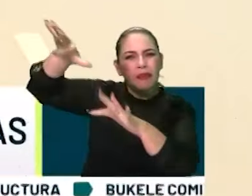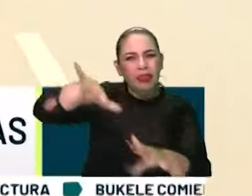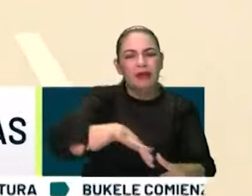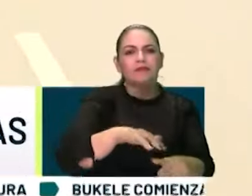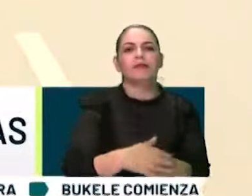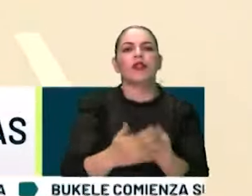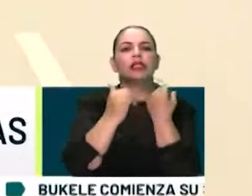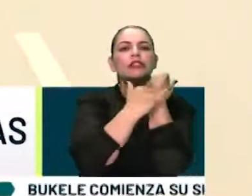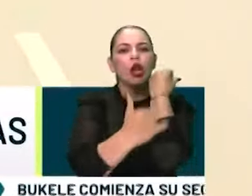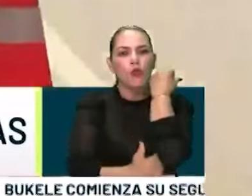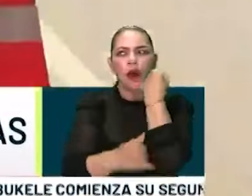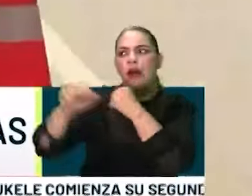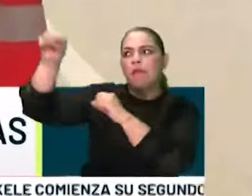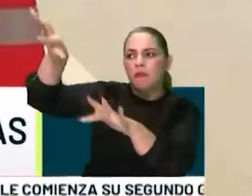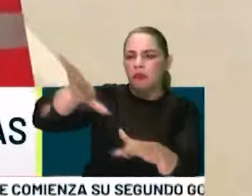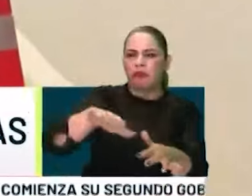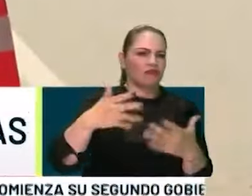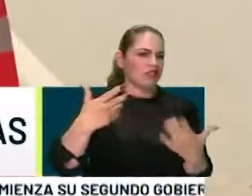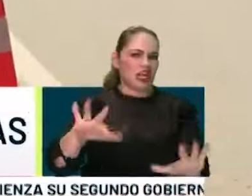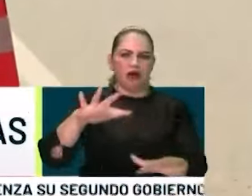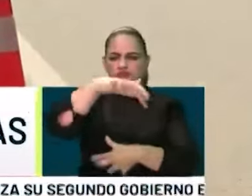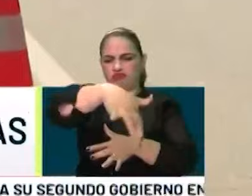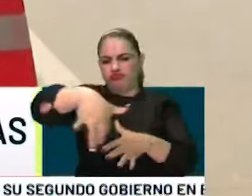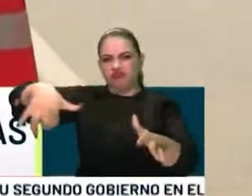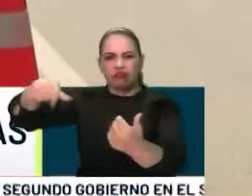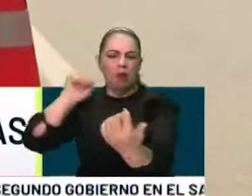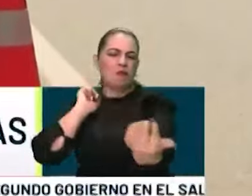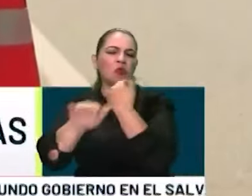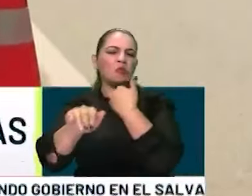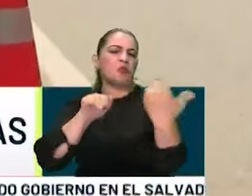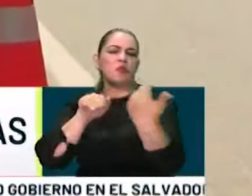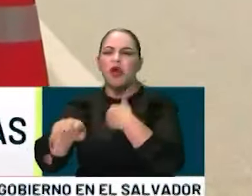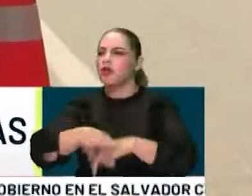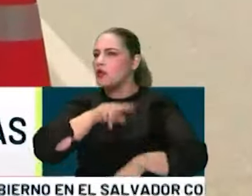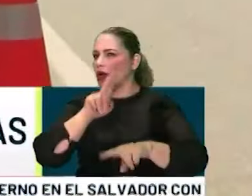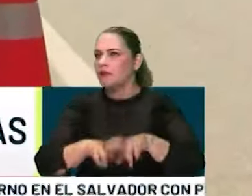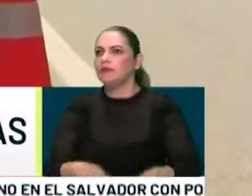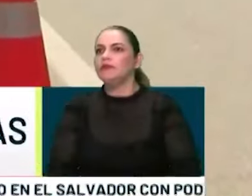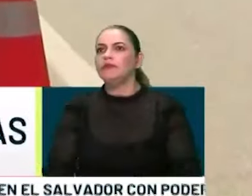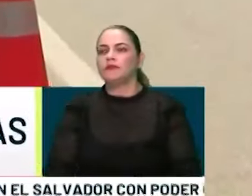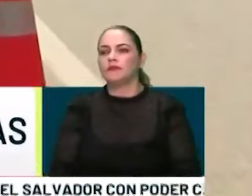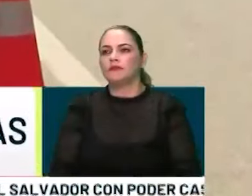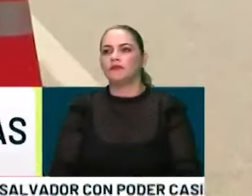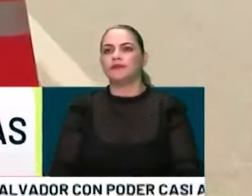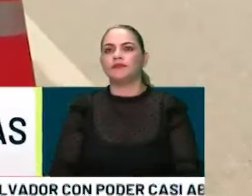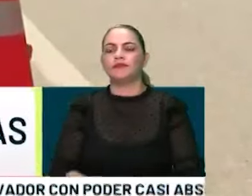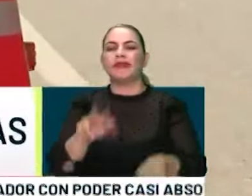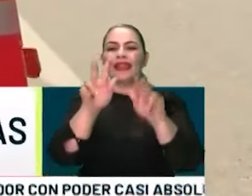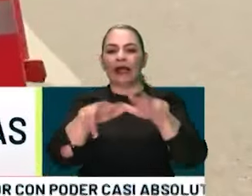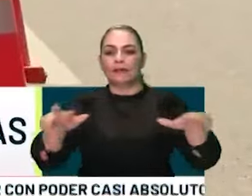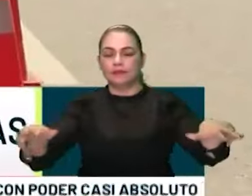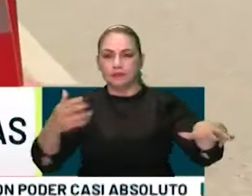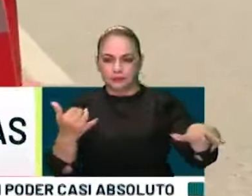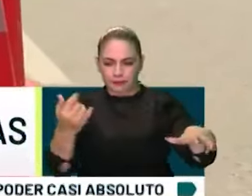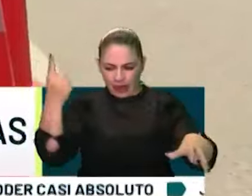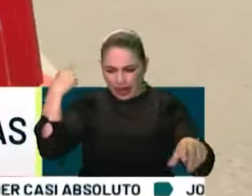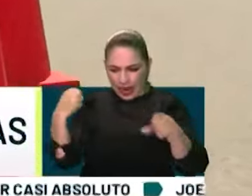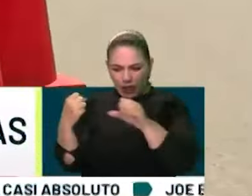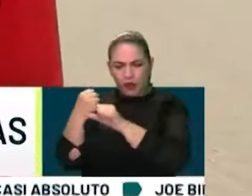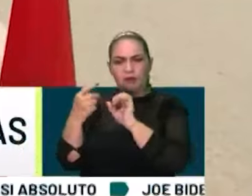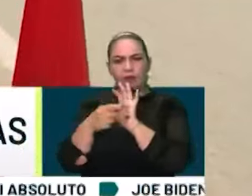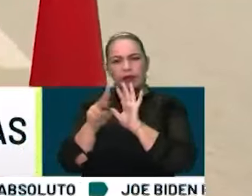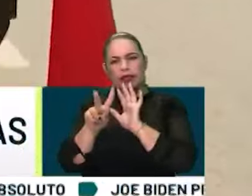se encuentra normalizado y pueden pasar con total tranquilidad. De otro lado, en las terminales de transporte en el año 2023 se registraron